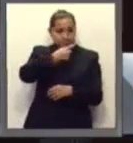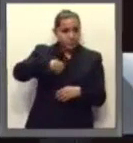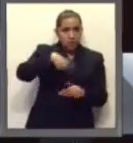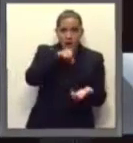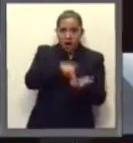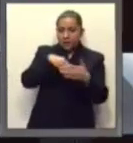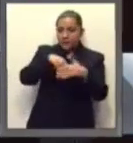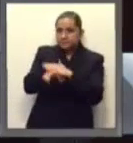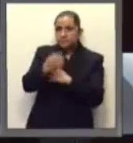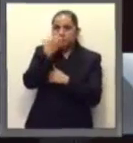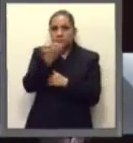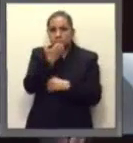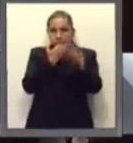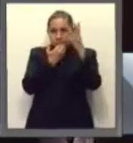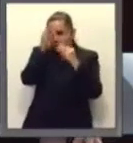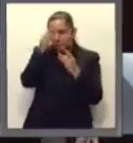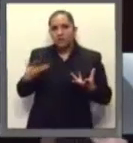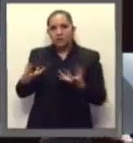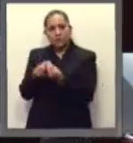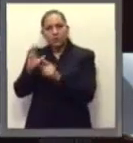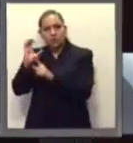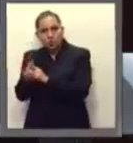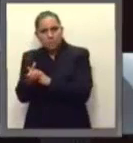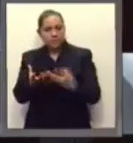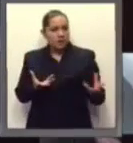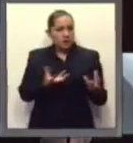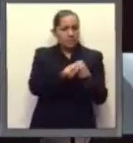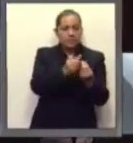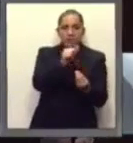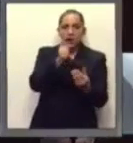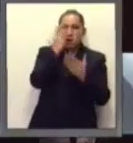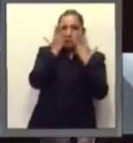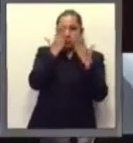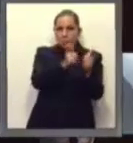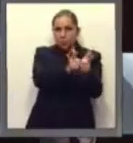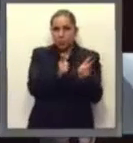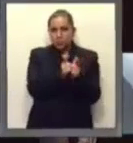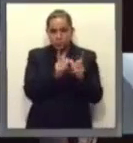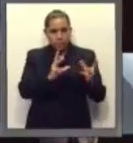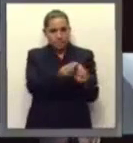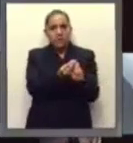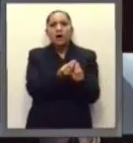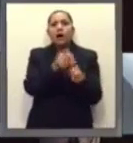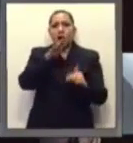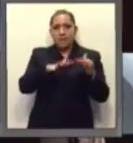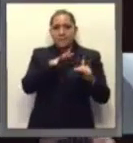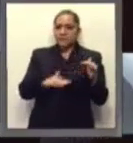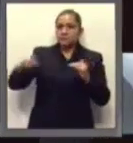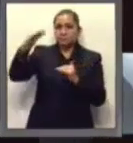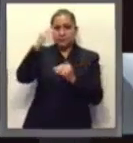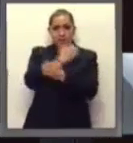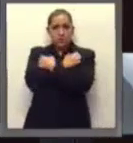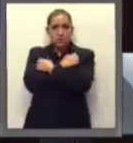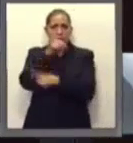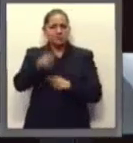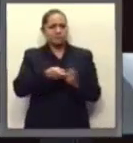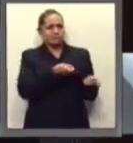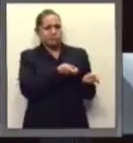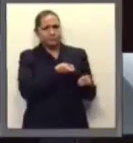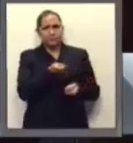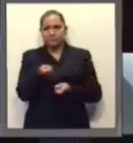a la participación en comités y consejos estudiantiles que, para colmo, suelen ser manipulados por las autoridades educativas. En un contexto